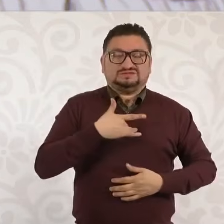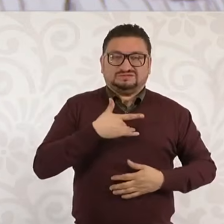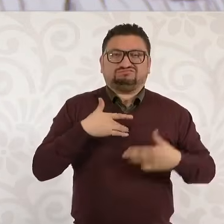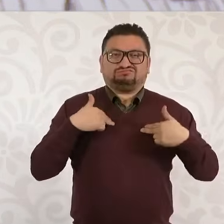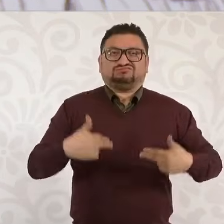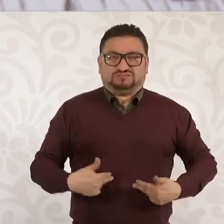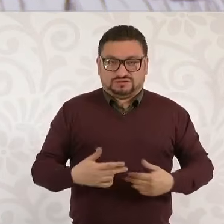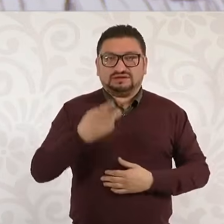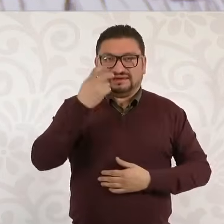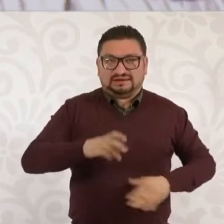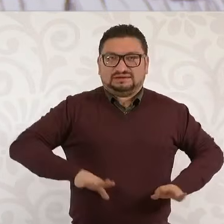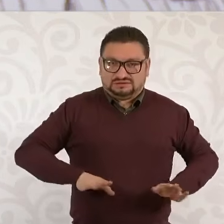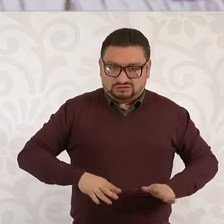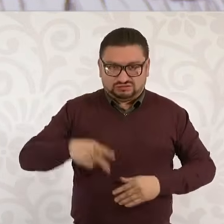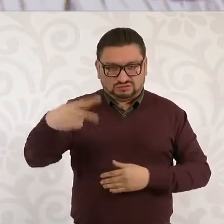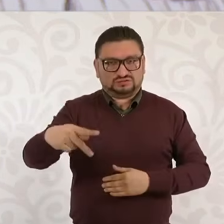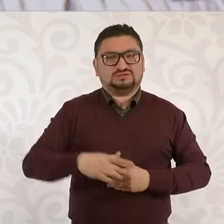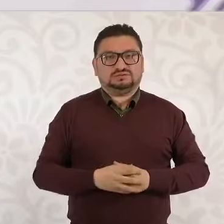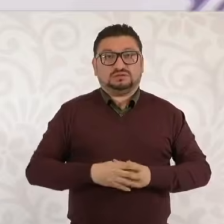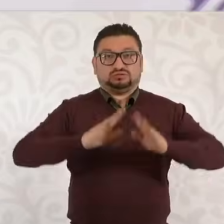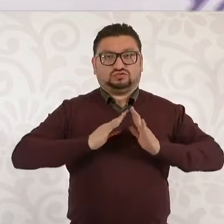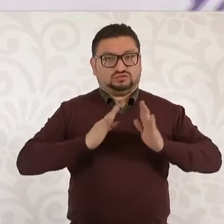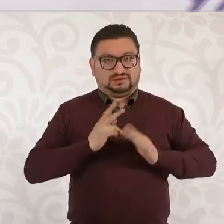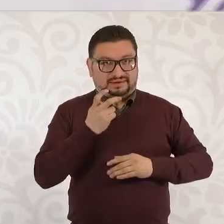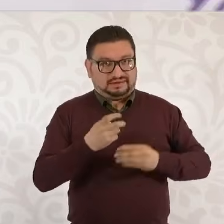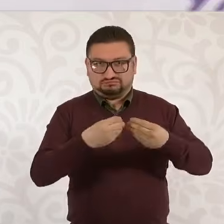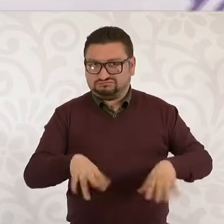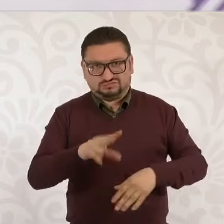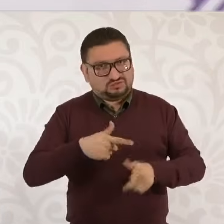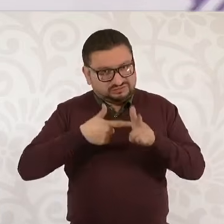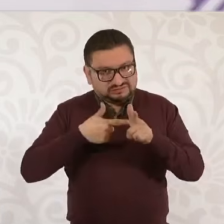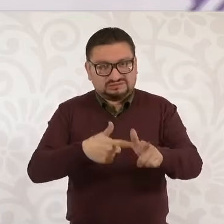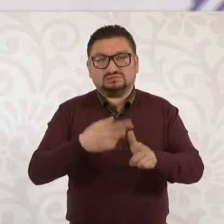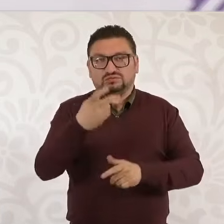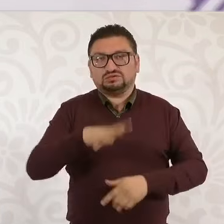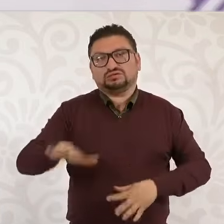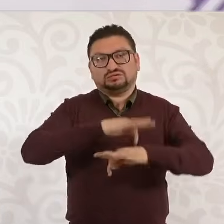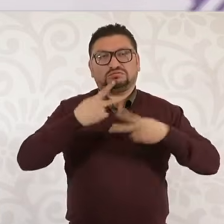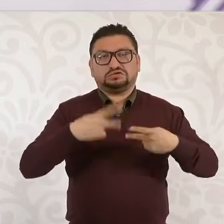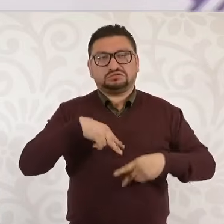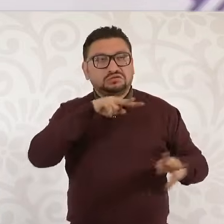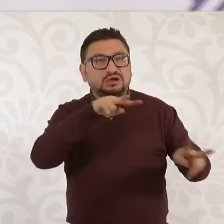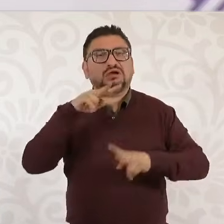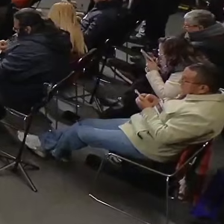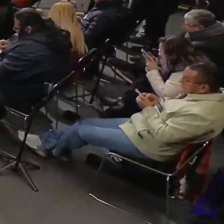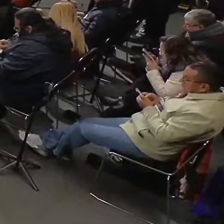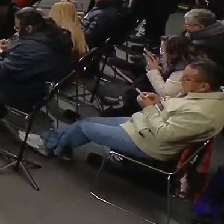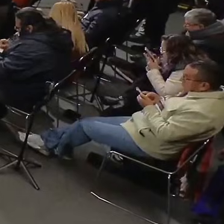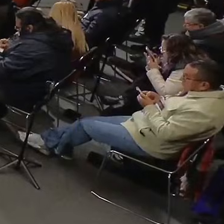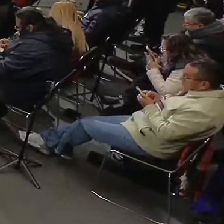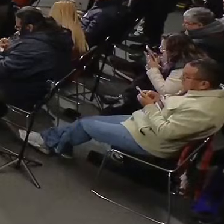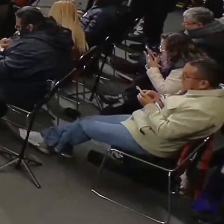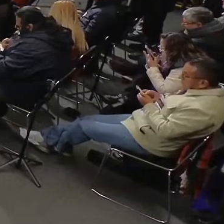Y eso es una característica que no pueden perder nuestras Fuerzas Armadas. Y por eso el pueblo de México está orgulloso. Y por eso cuando ve lo